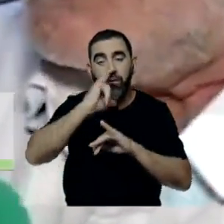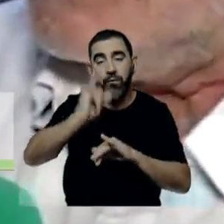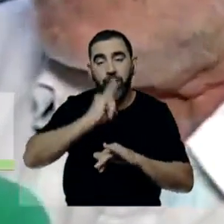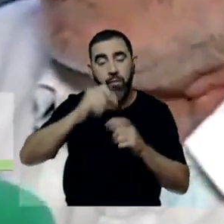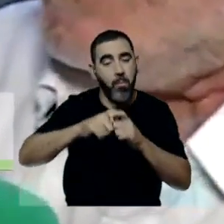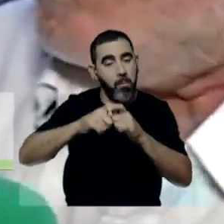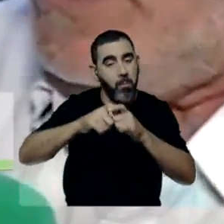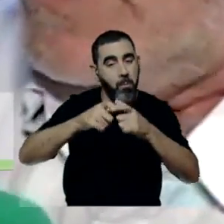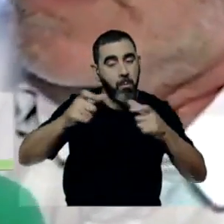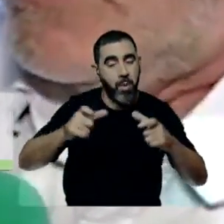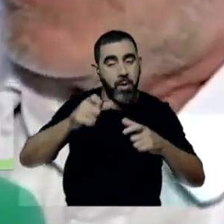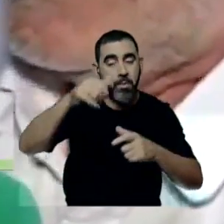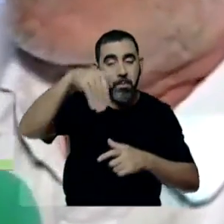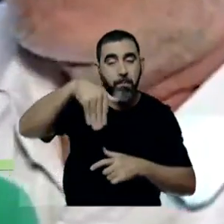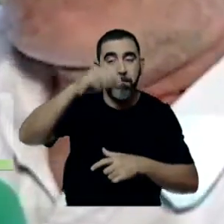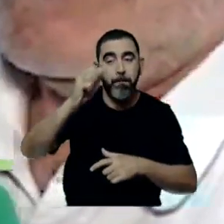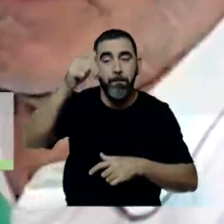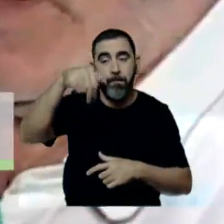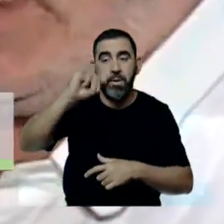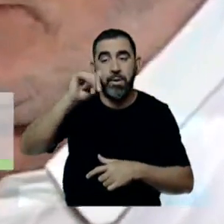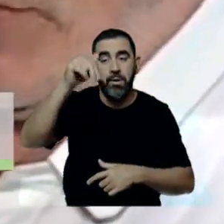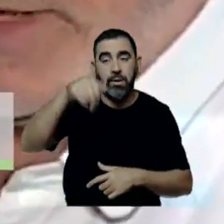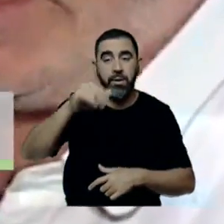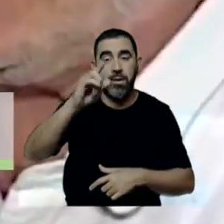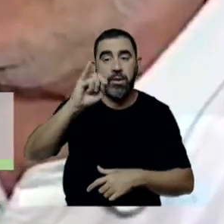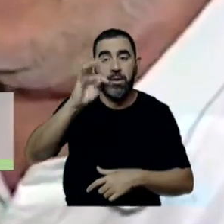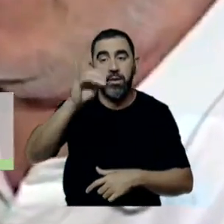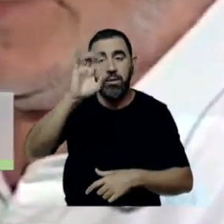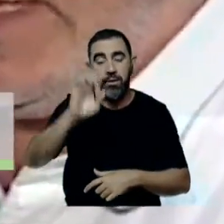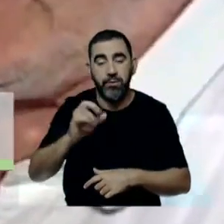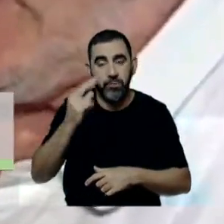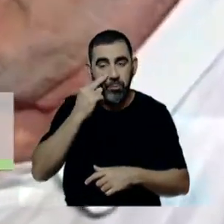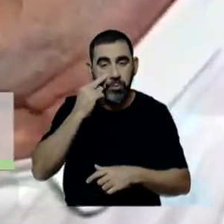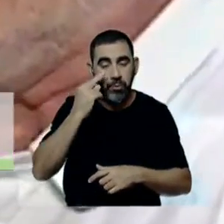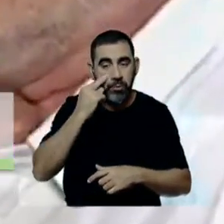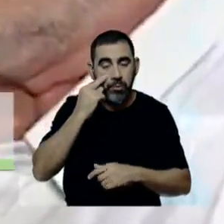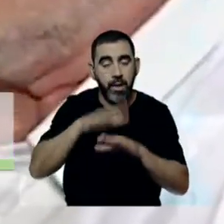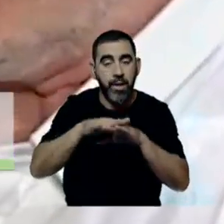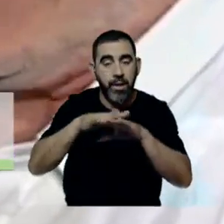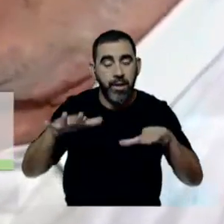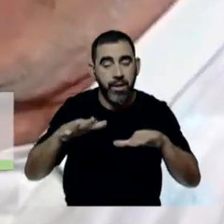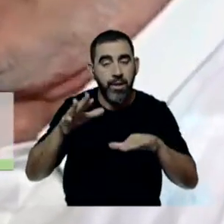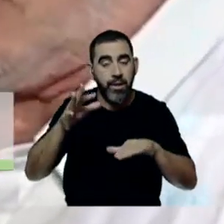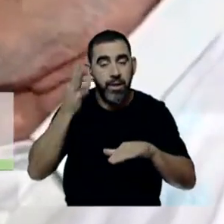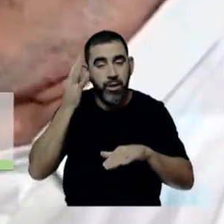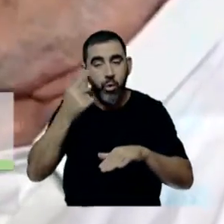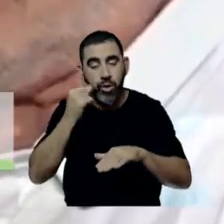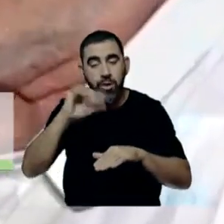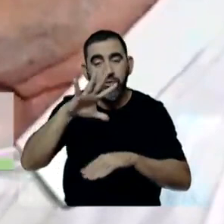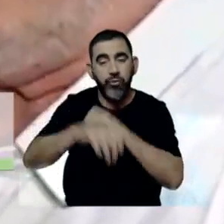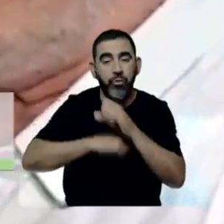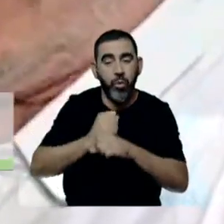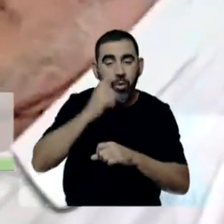un aumento inusual de casos de la enfermedad meningocócica que afecta principalmente a niños y niñas menores de 5